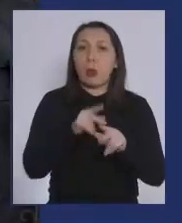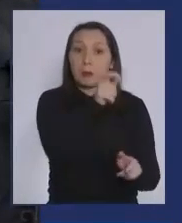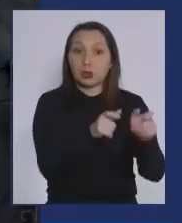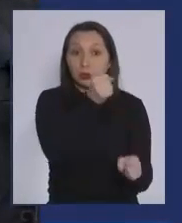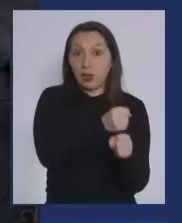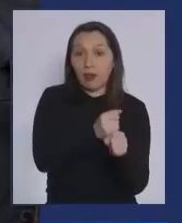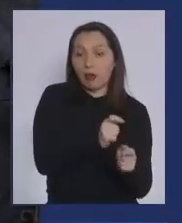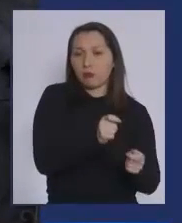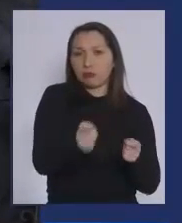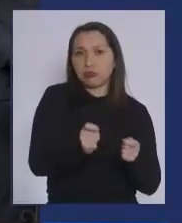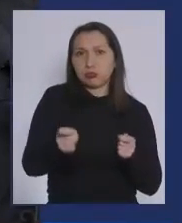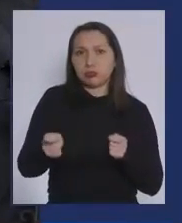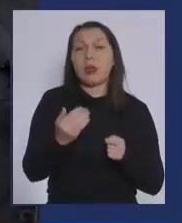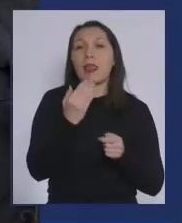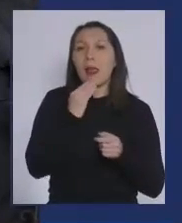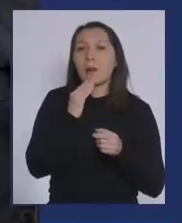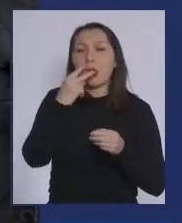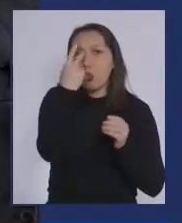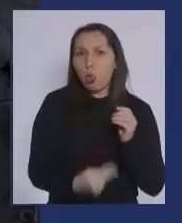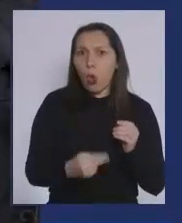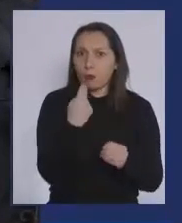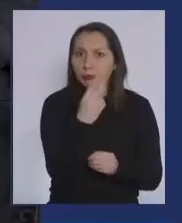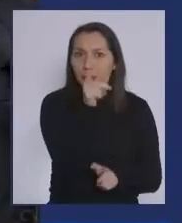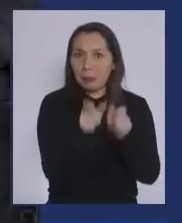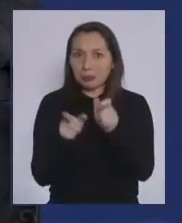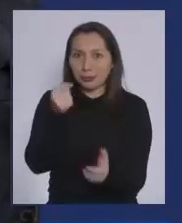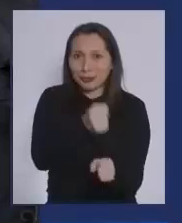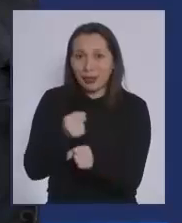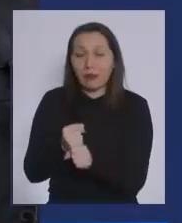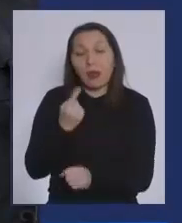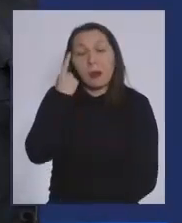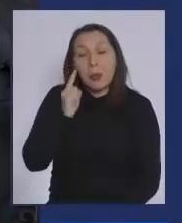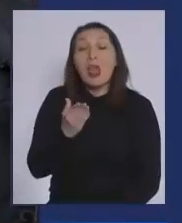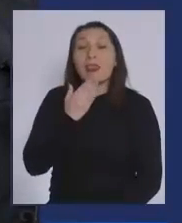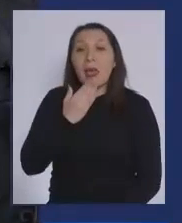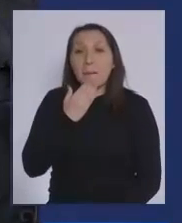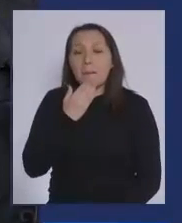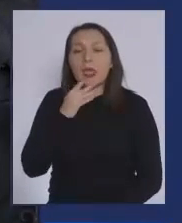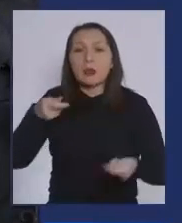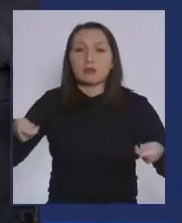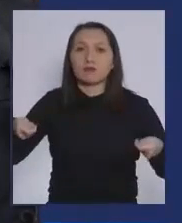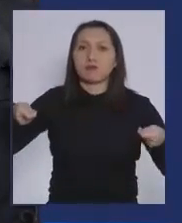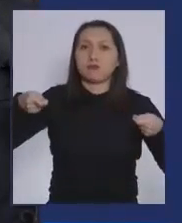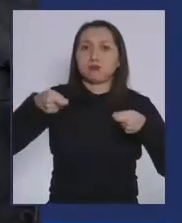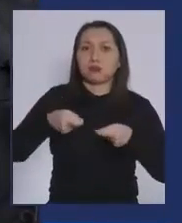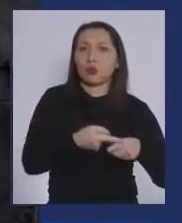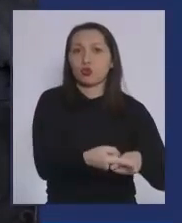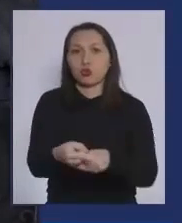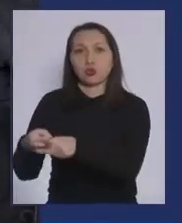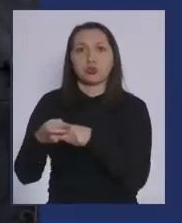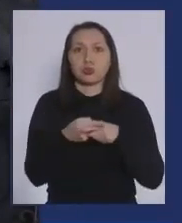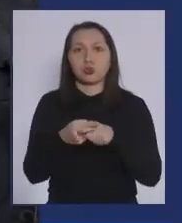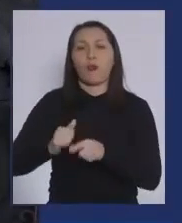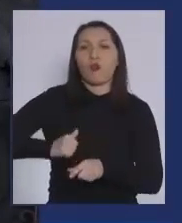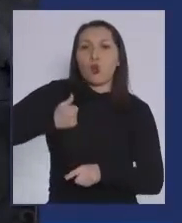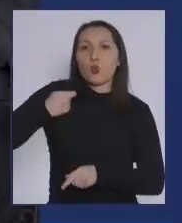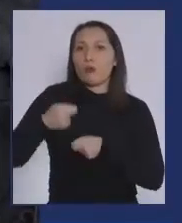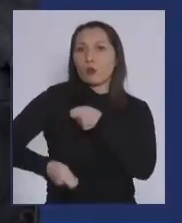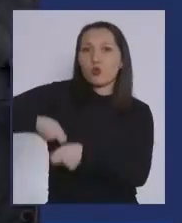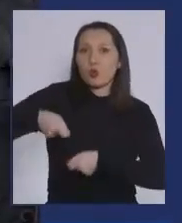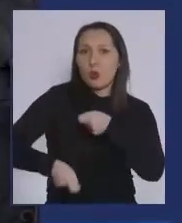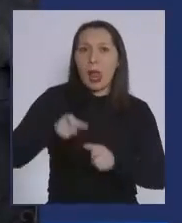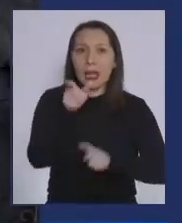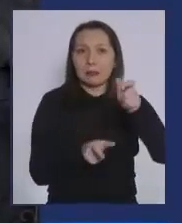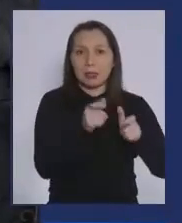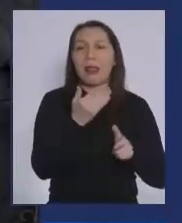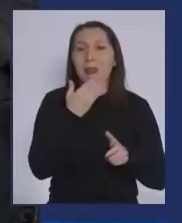trabajadores y que pertenecen a los trabajadores pero que también tenga un componente solidario financiado por